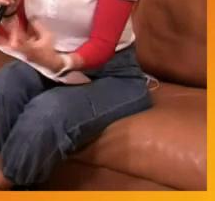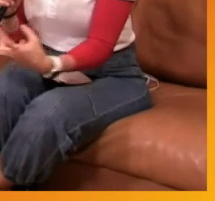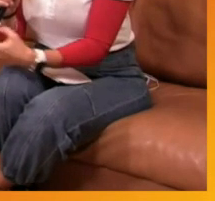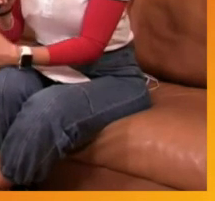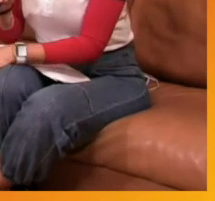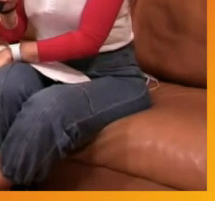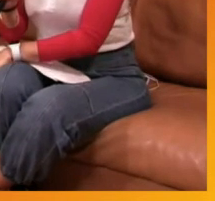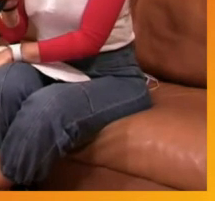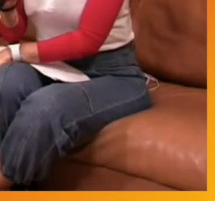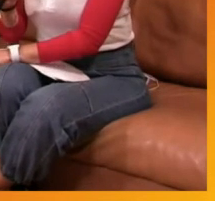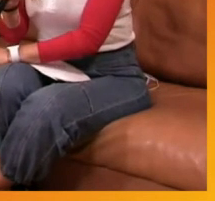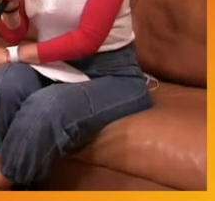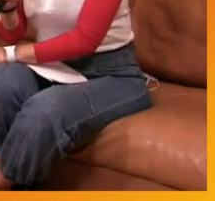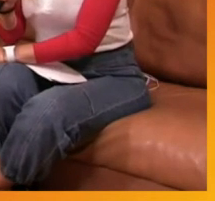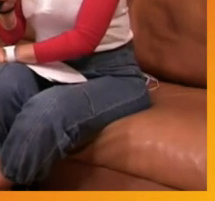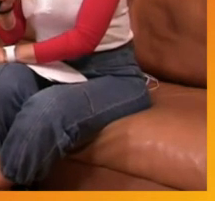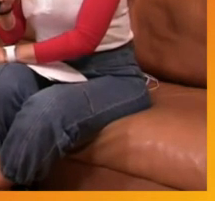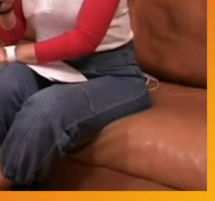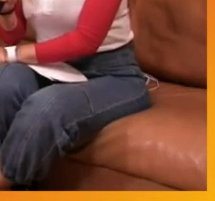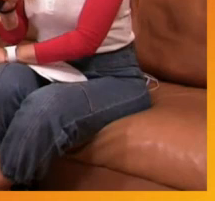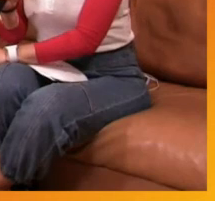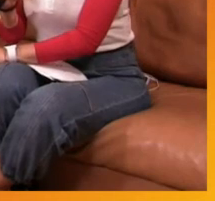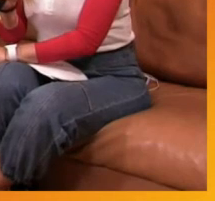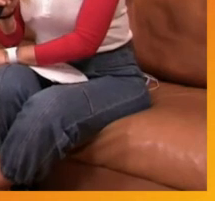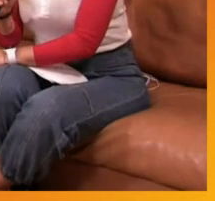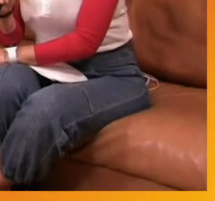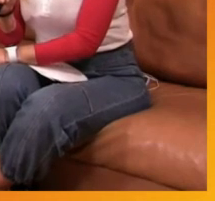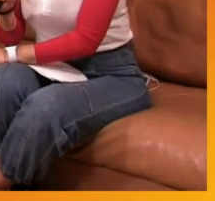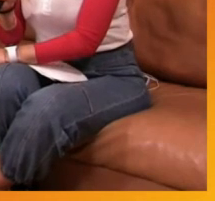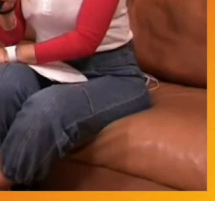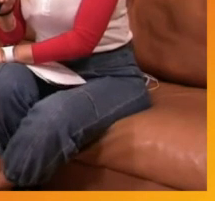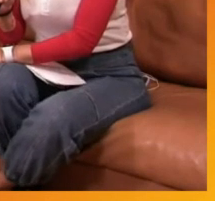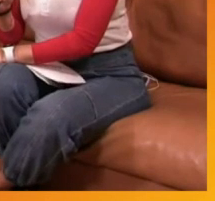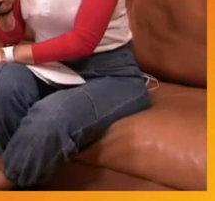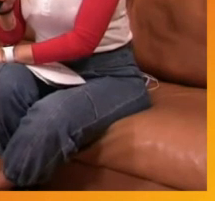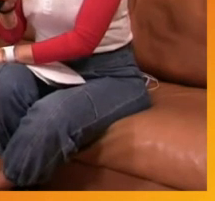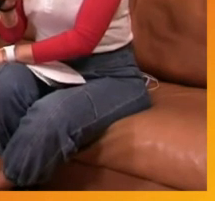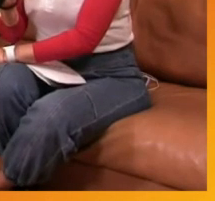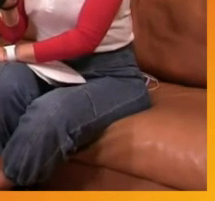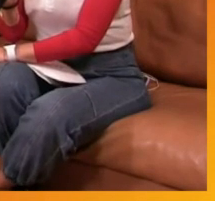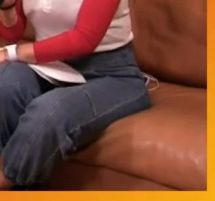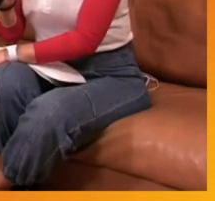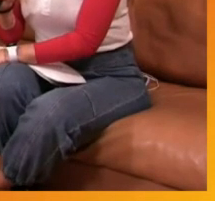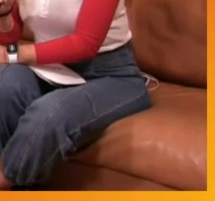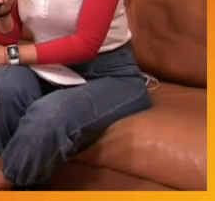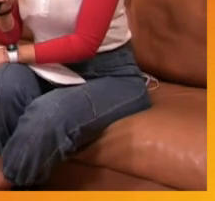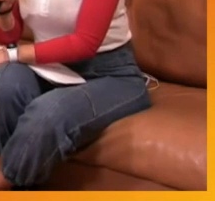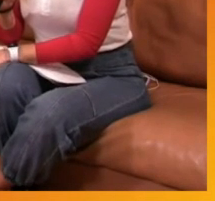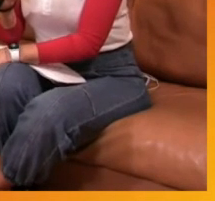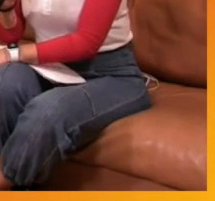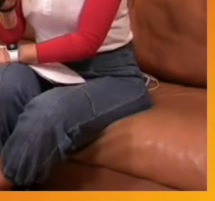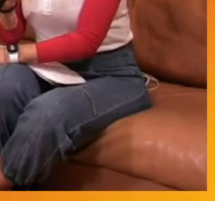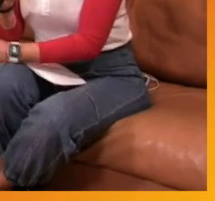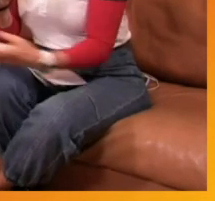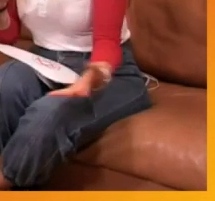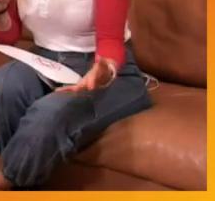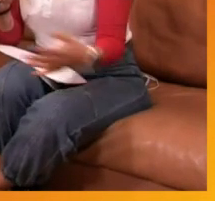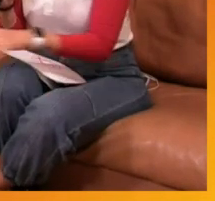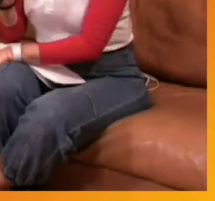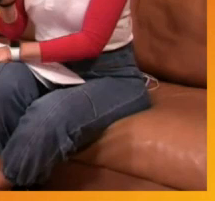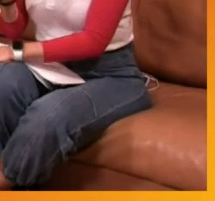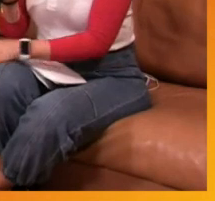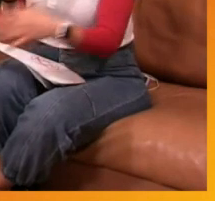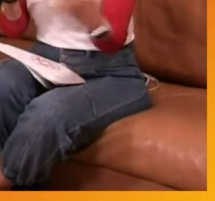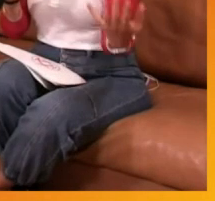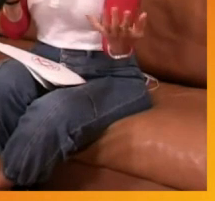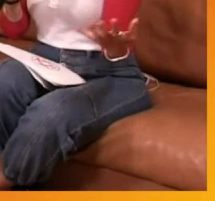de corazón. Realmente este testimonio que nos compartes, Gala, nos hace reflexionar muchísimo sobre la importancia